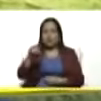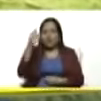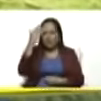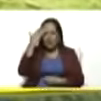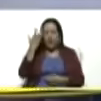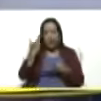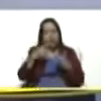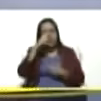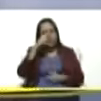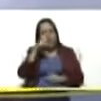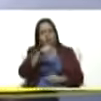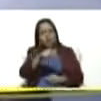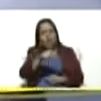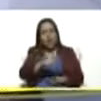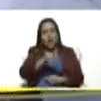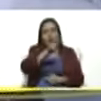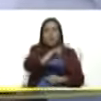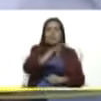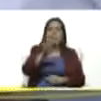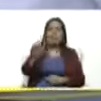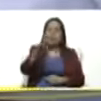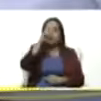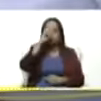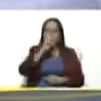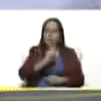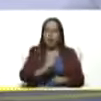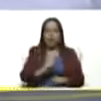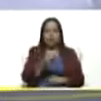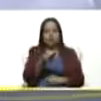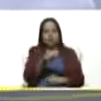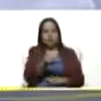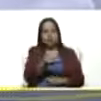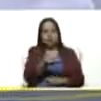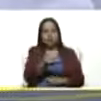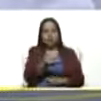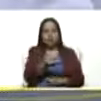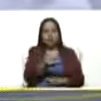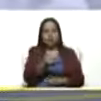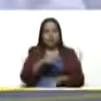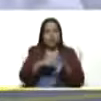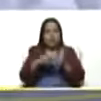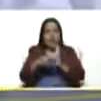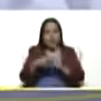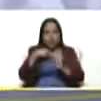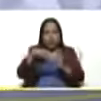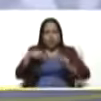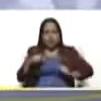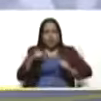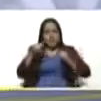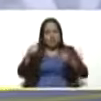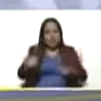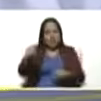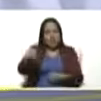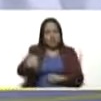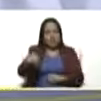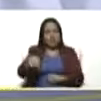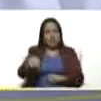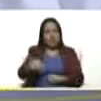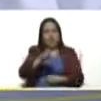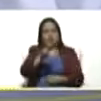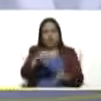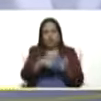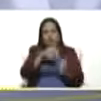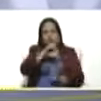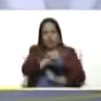él, 24 años. O sea que cuando nosotros empezamos aquí,